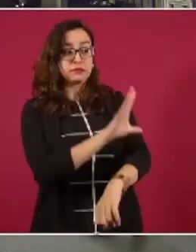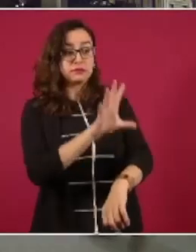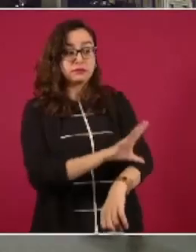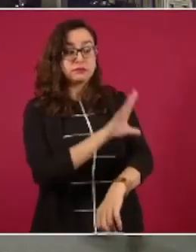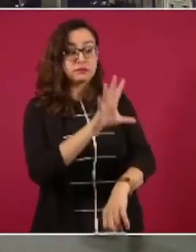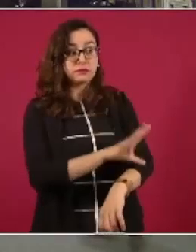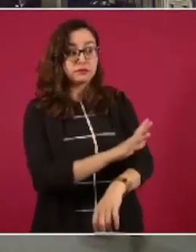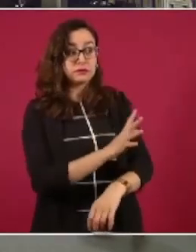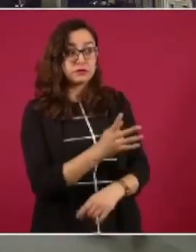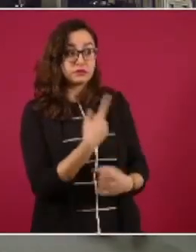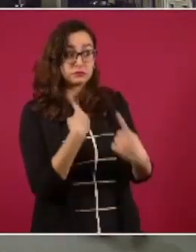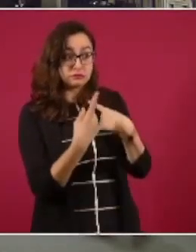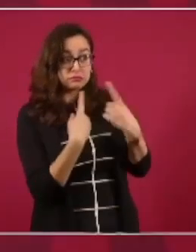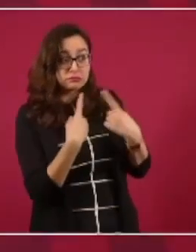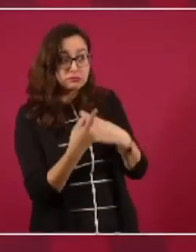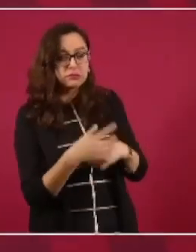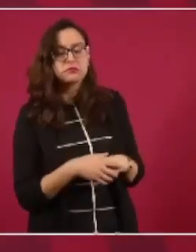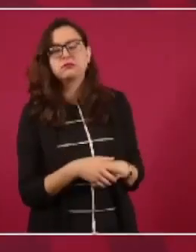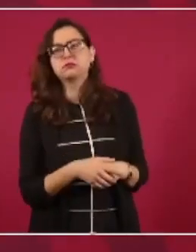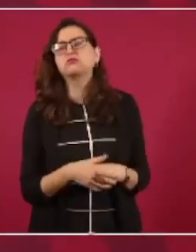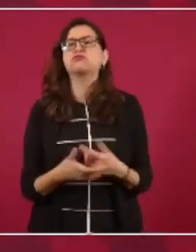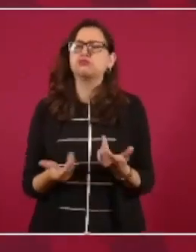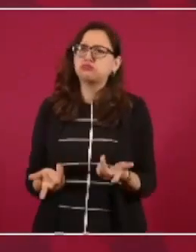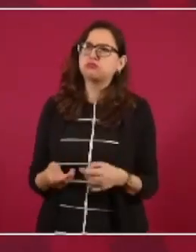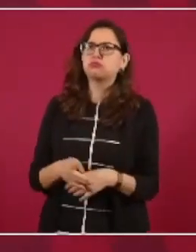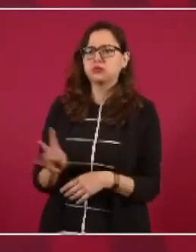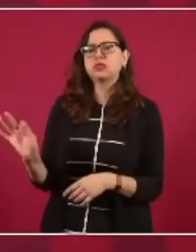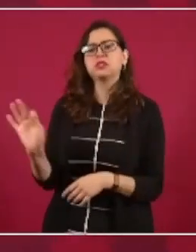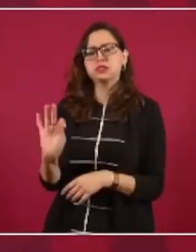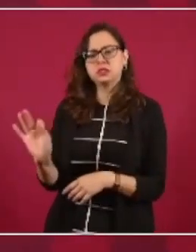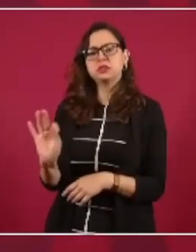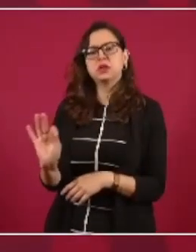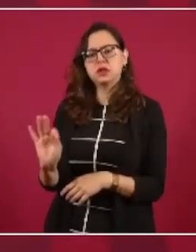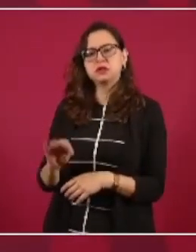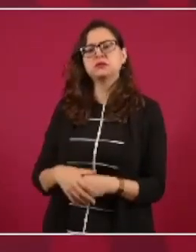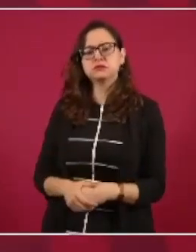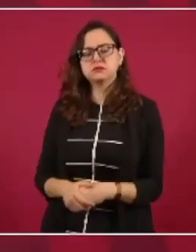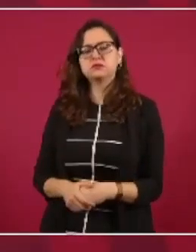sería una propuesta. Si sale, se va a tratar.